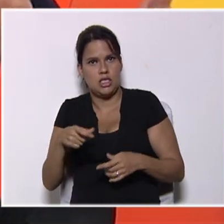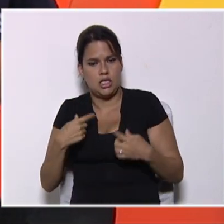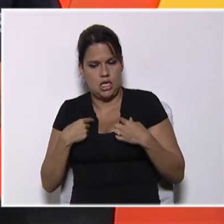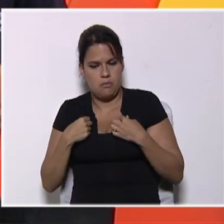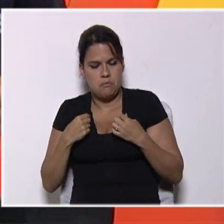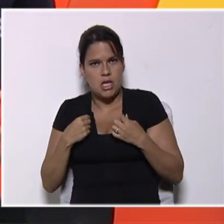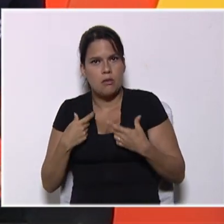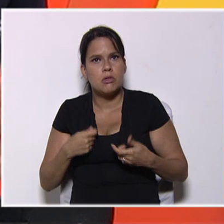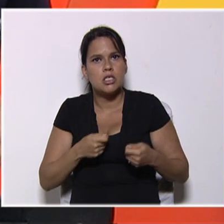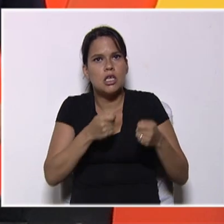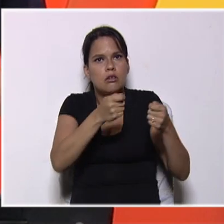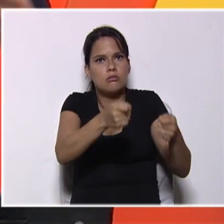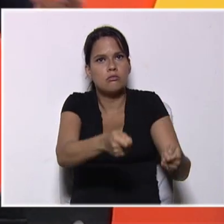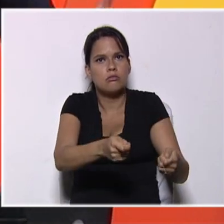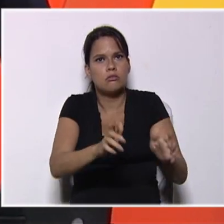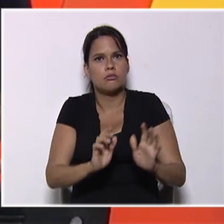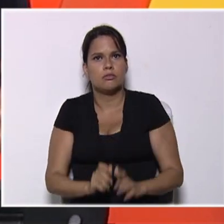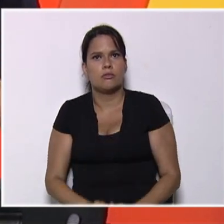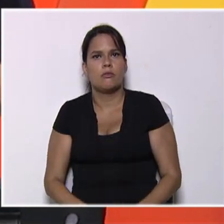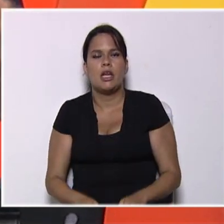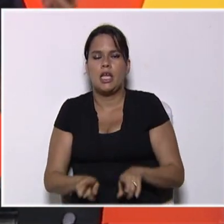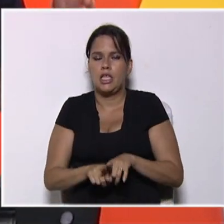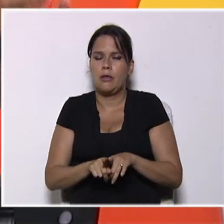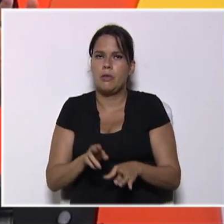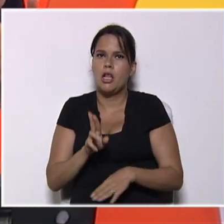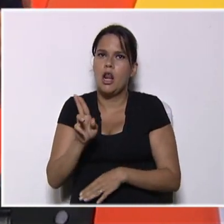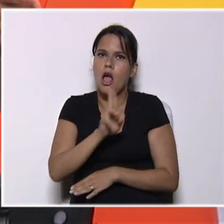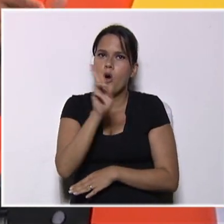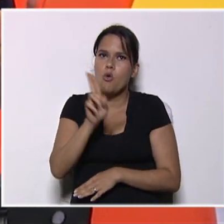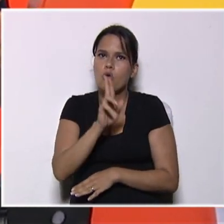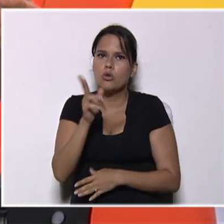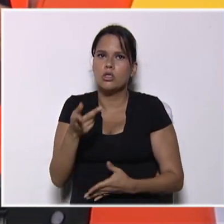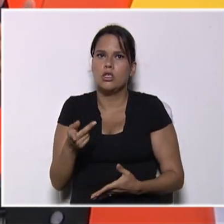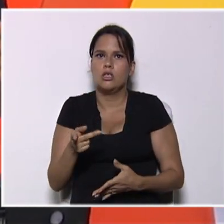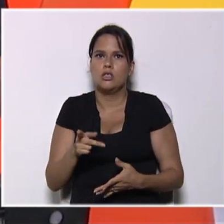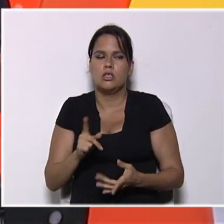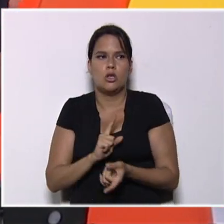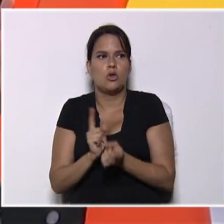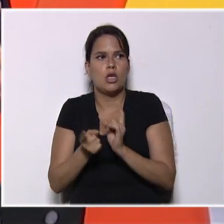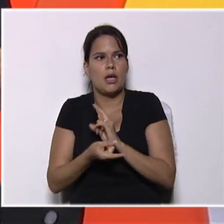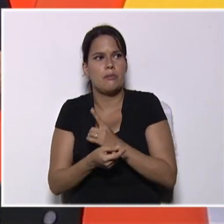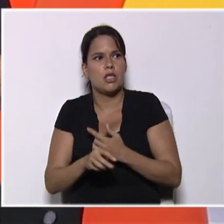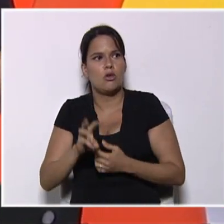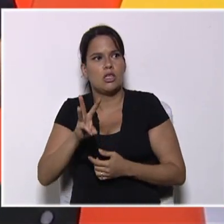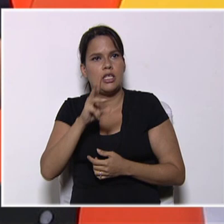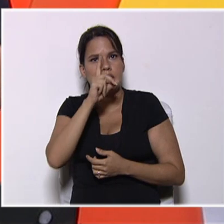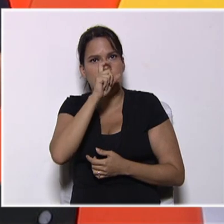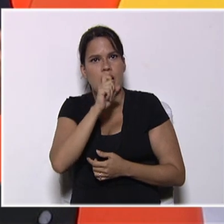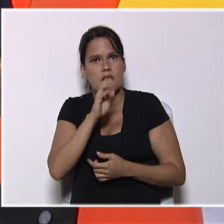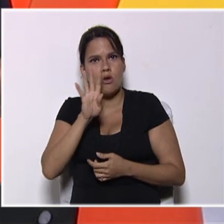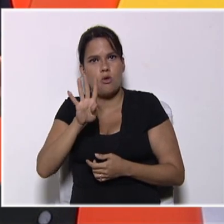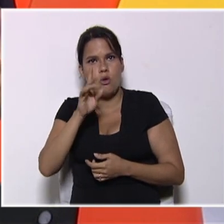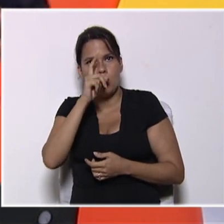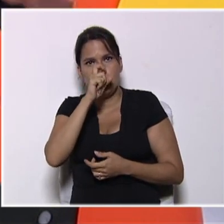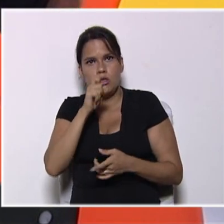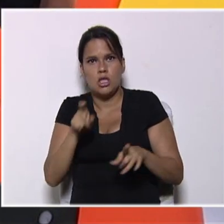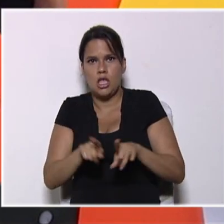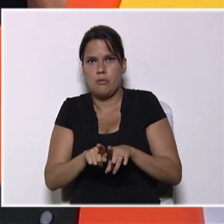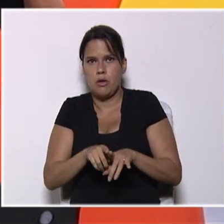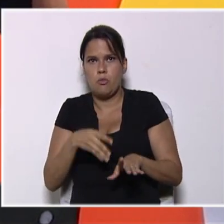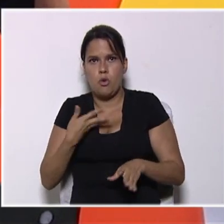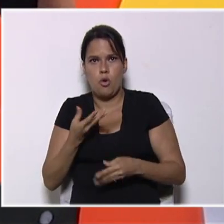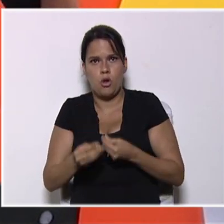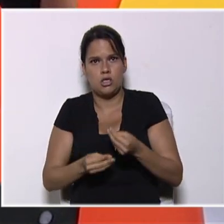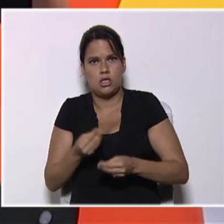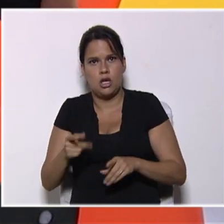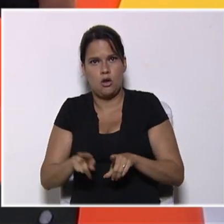puedo ceder mi camisa para que él también lo utilice. Si estoy pasando de tercer año para cuarto año, también puedo hacer lo mismo. Y en el caso